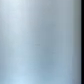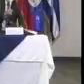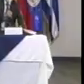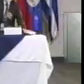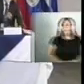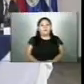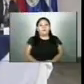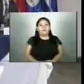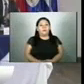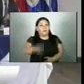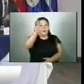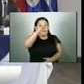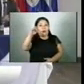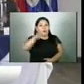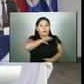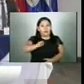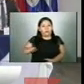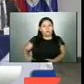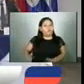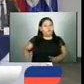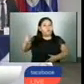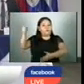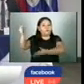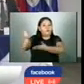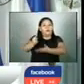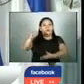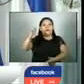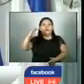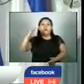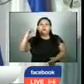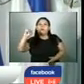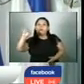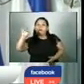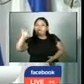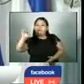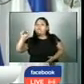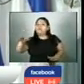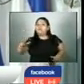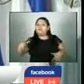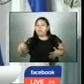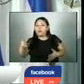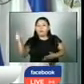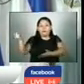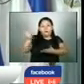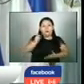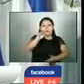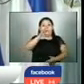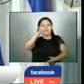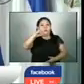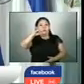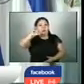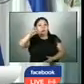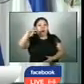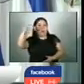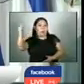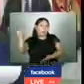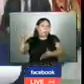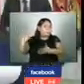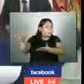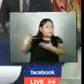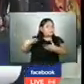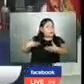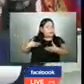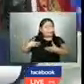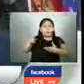El Salvador recibe del Banco Centroamericano de Integración Económica 500 mil dólares de fondos no reembolsables